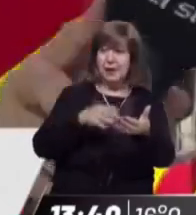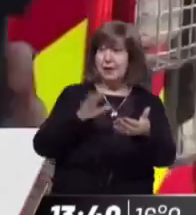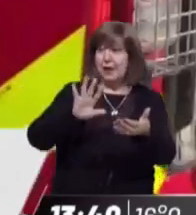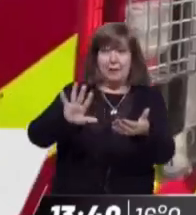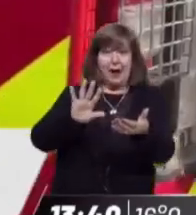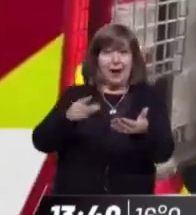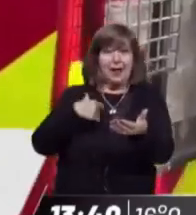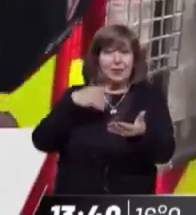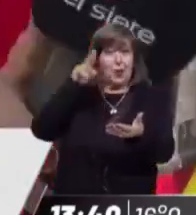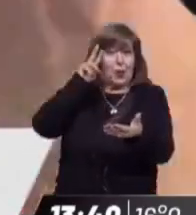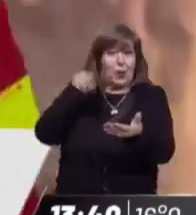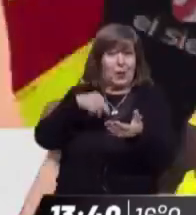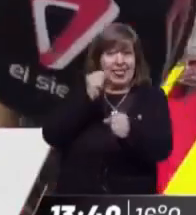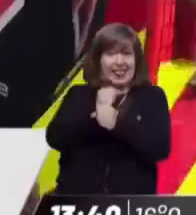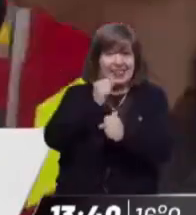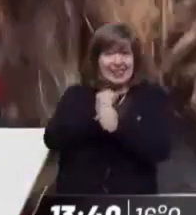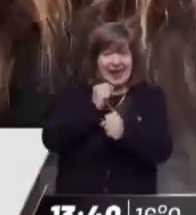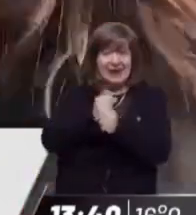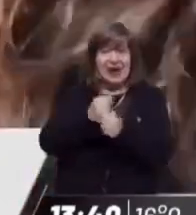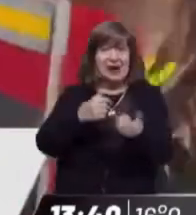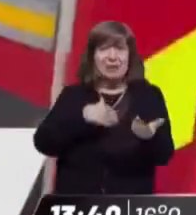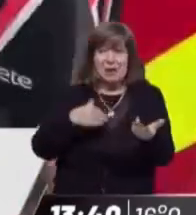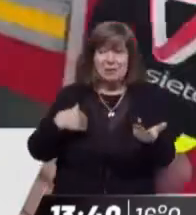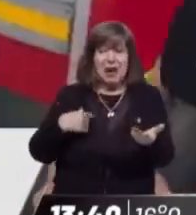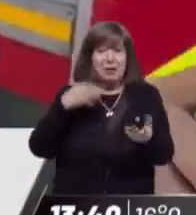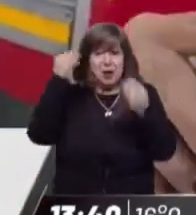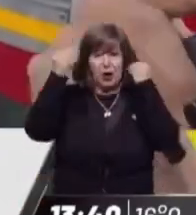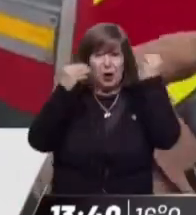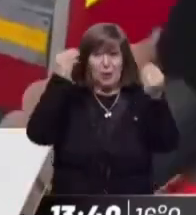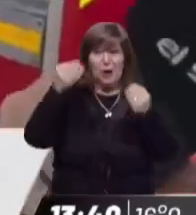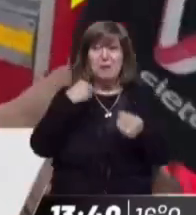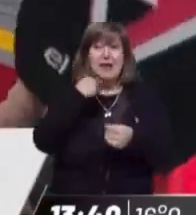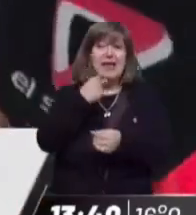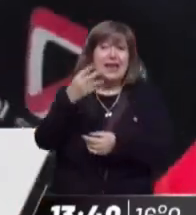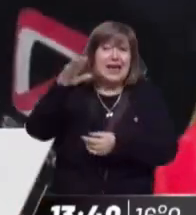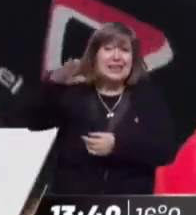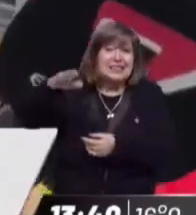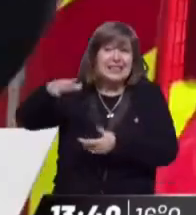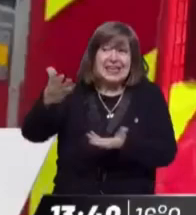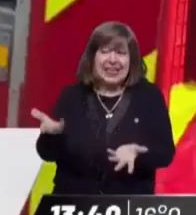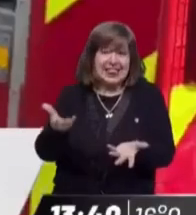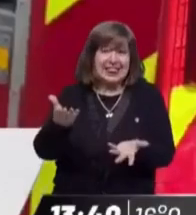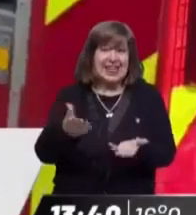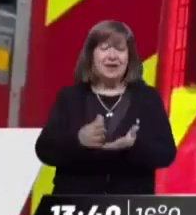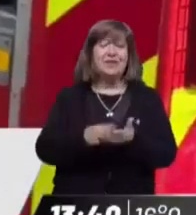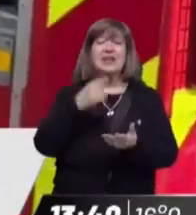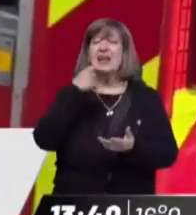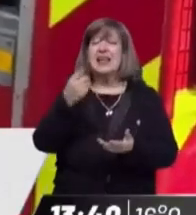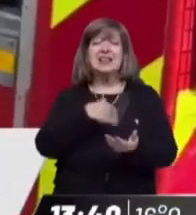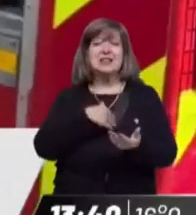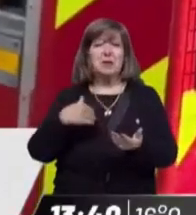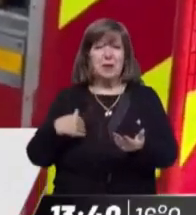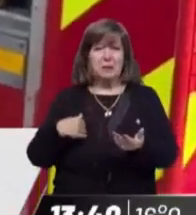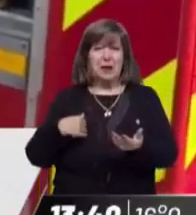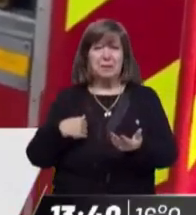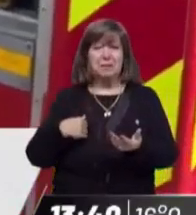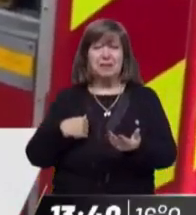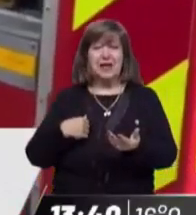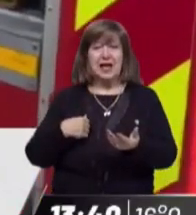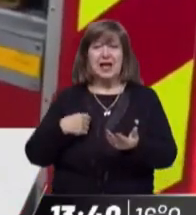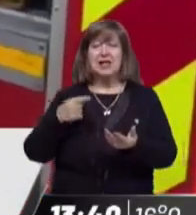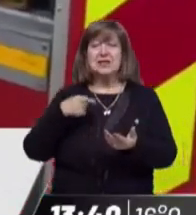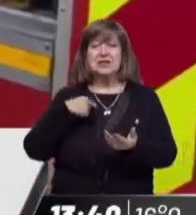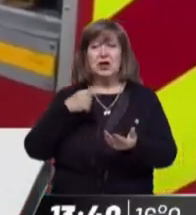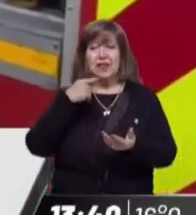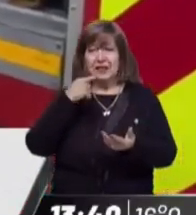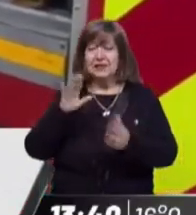algo a tu mamá? Mira, nena, ¿dónde te estás metiendo? ¿Cómo se llama la ¿Qué le mamá? decís a tu mamá? Y todos los días trato de, cuando me voy al